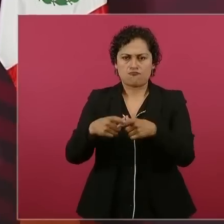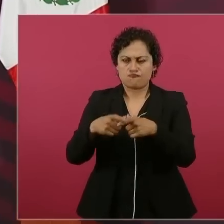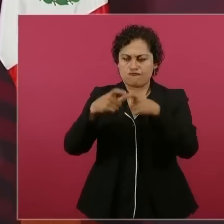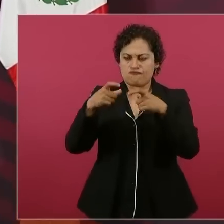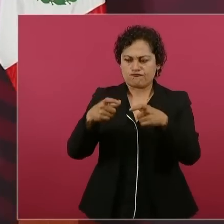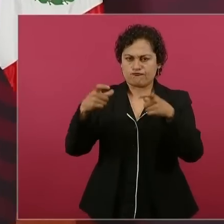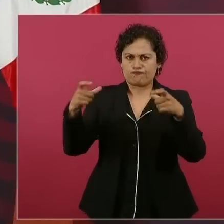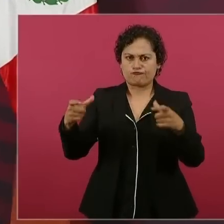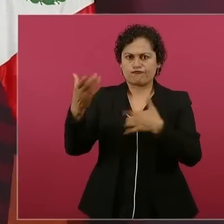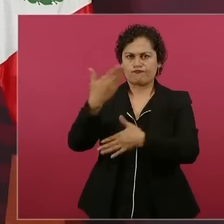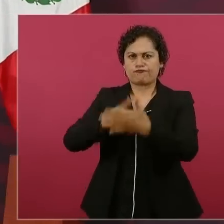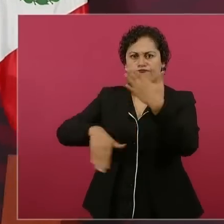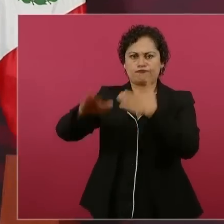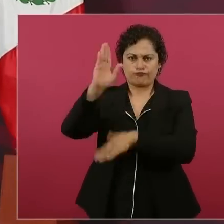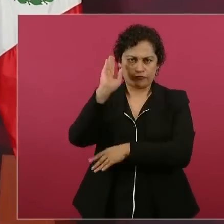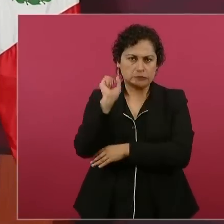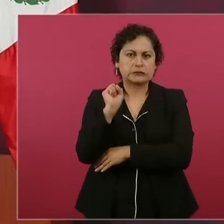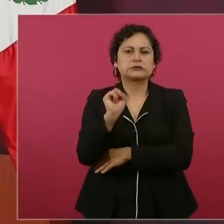adelante,